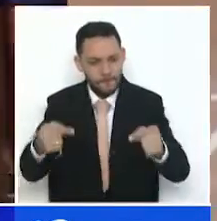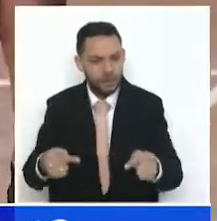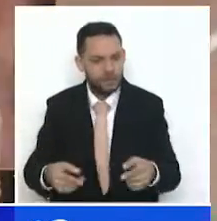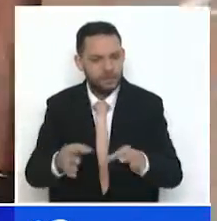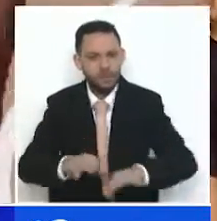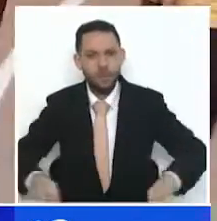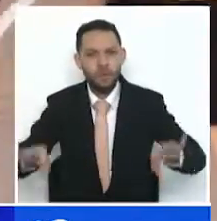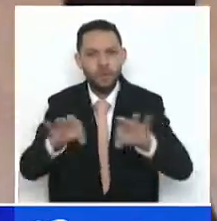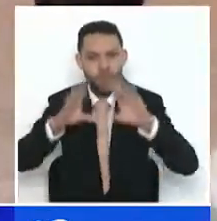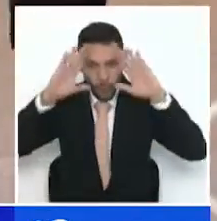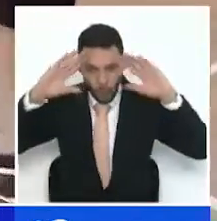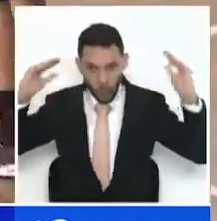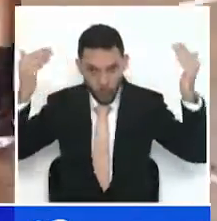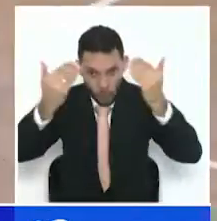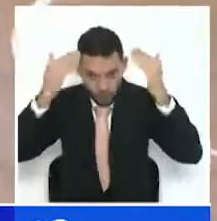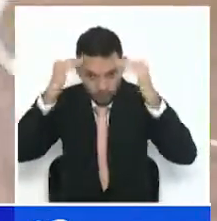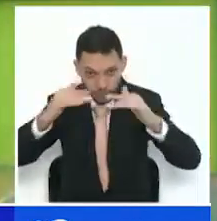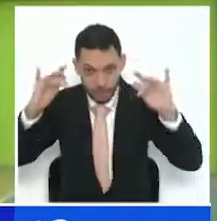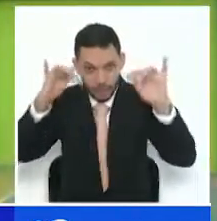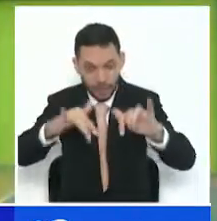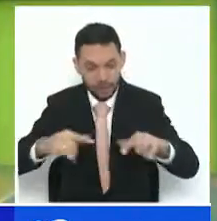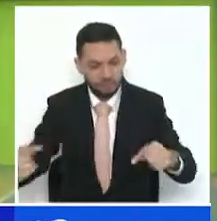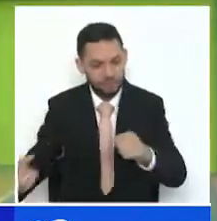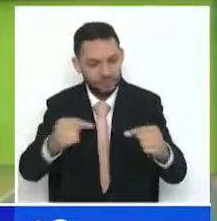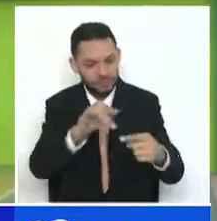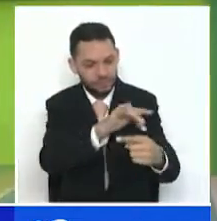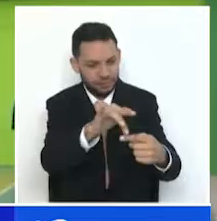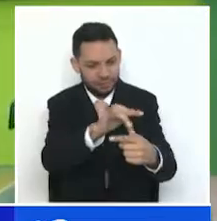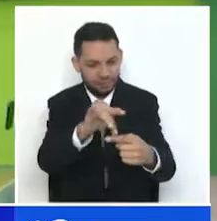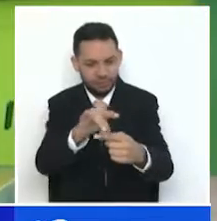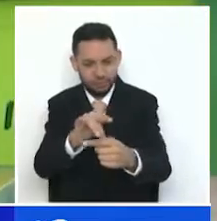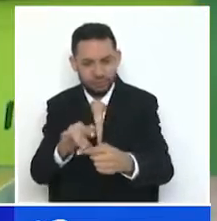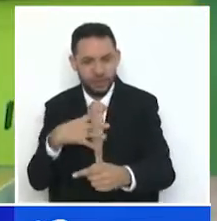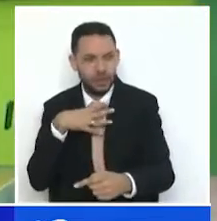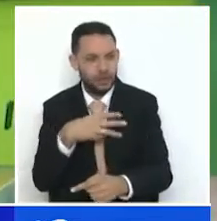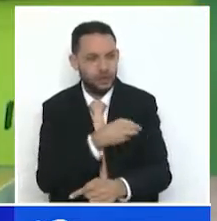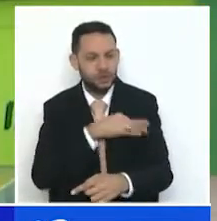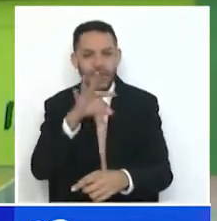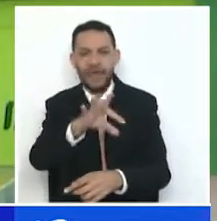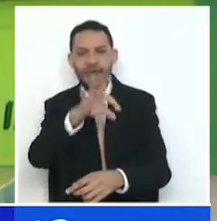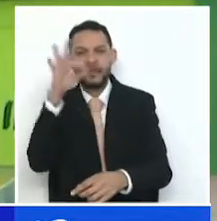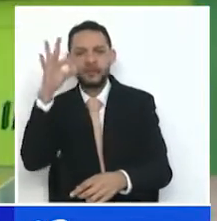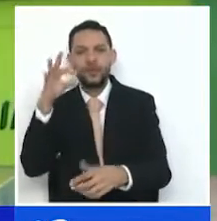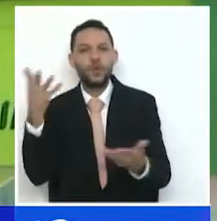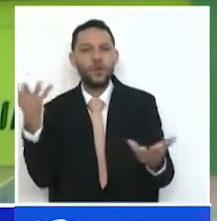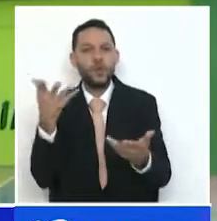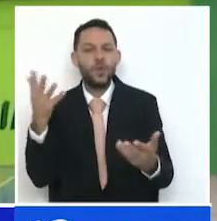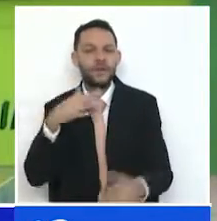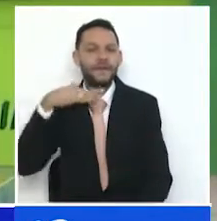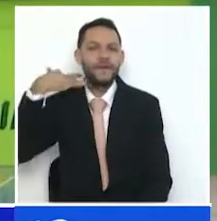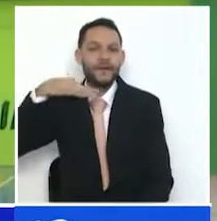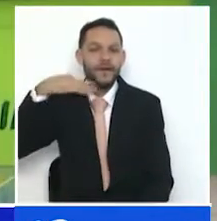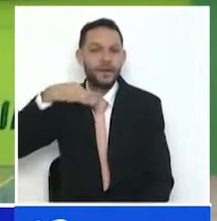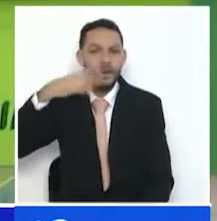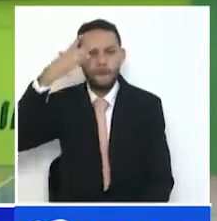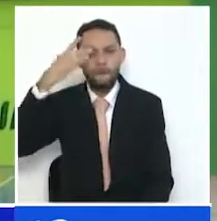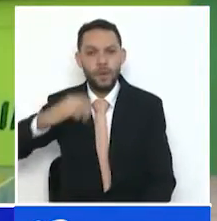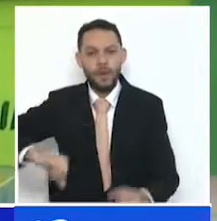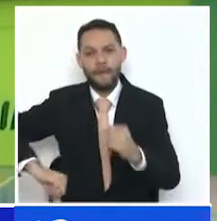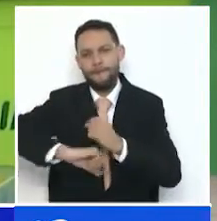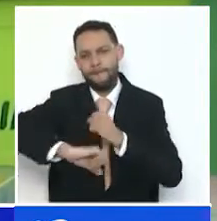el Coliseo del Café de Armenia será el punto de encuentro. Escogemos entrenar aquí en Armenia por el apoyo